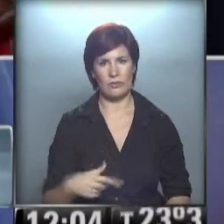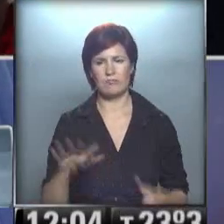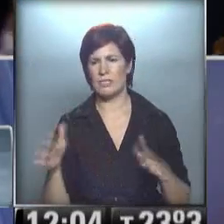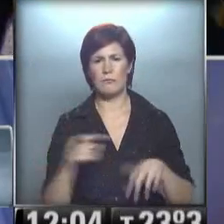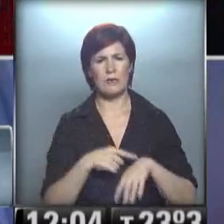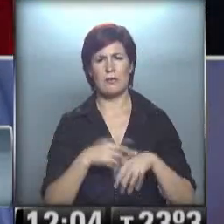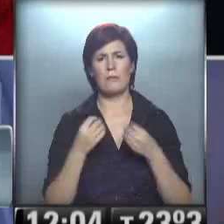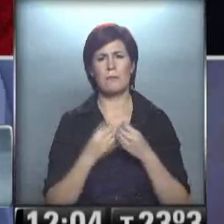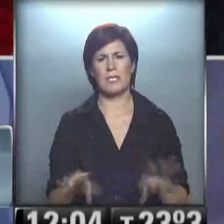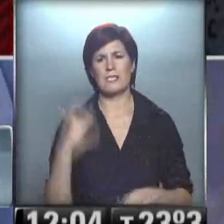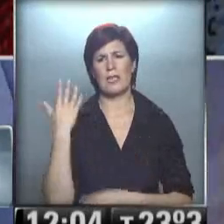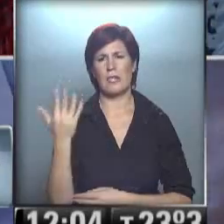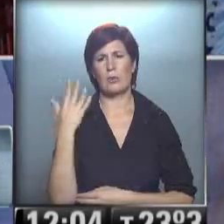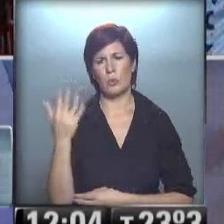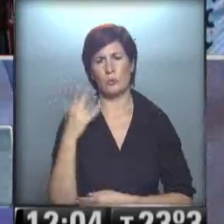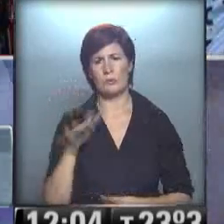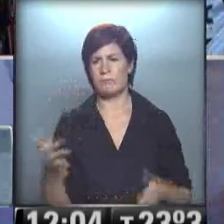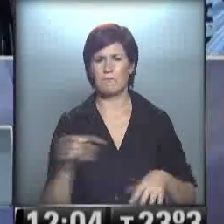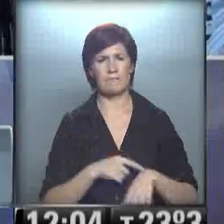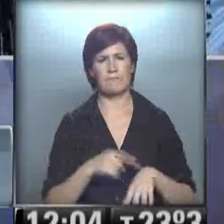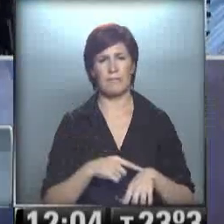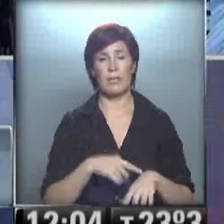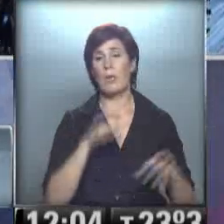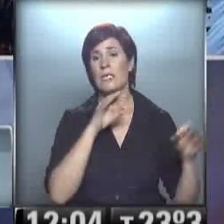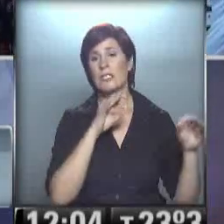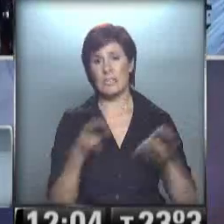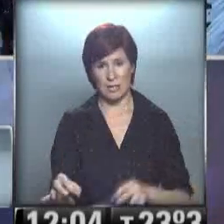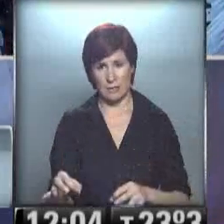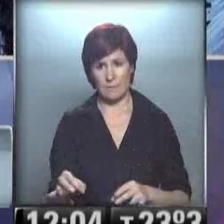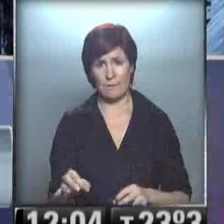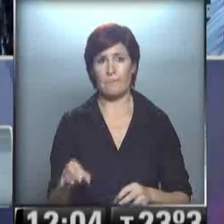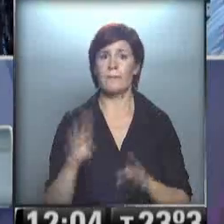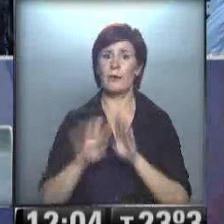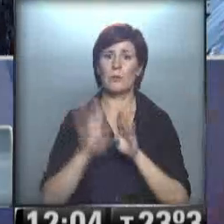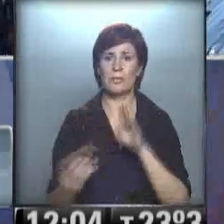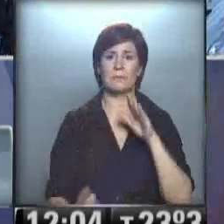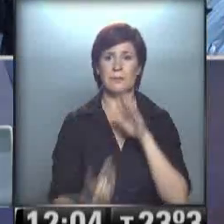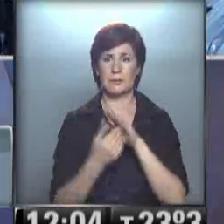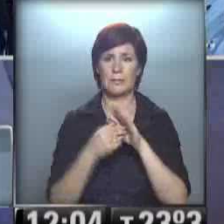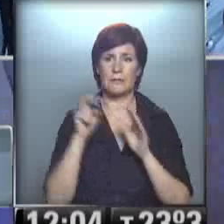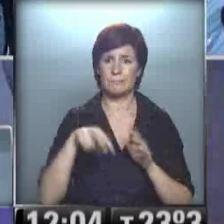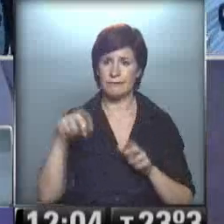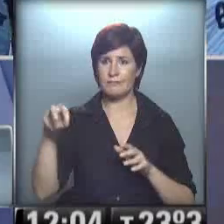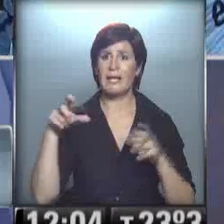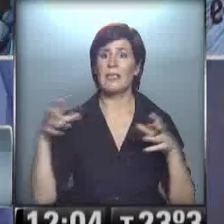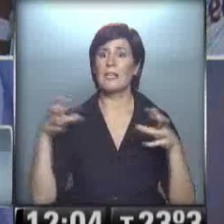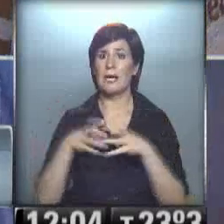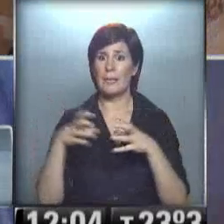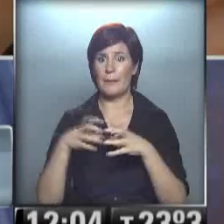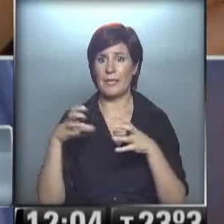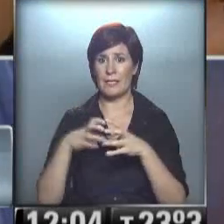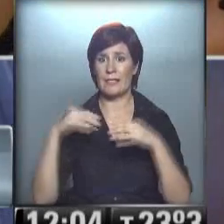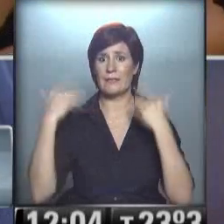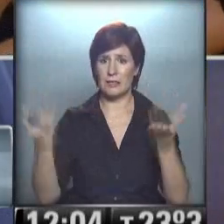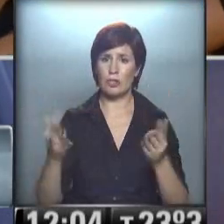Miren, va a llegar al Congreso de la Nación, va a subir por la explanada principal. Allí las autoridades protocolares de ambas cámaras la van